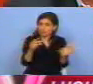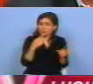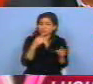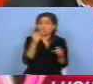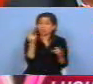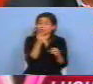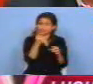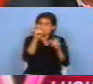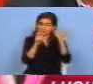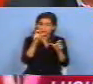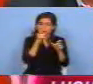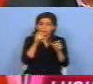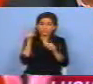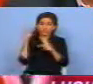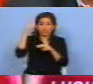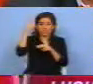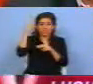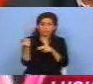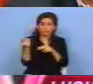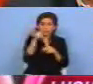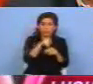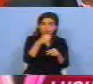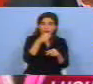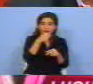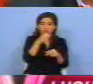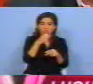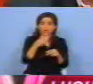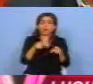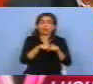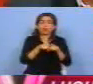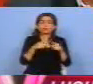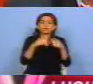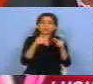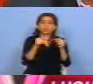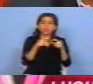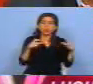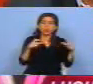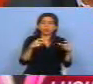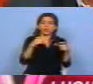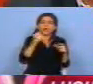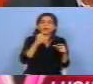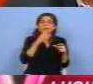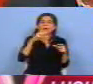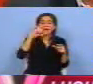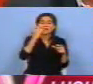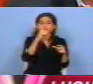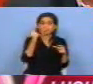dos personas en esta mesa la señora canosa y yo que somos locutores de una carrera colegiada con número de matrícula y el señor